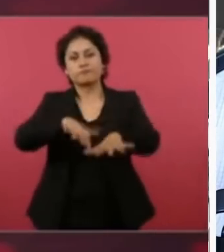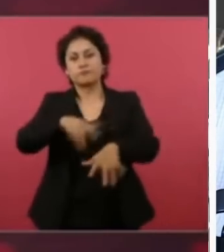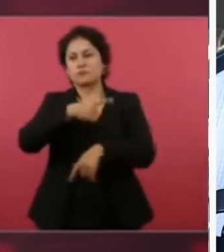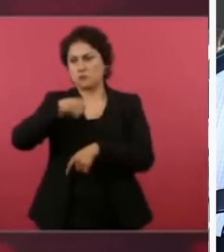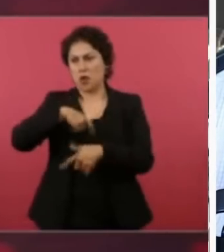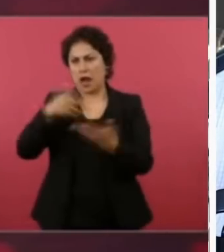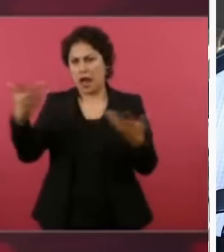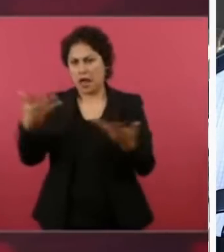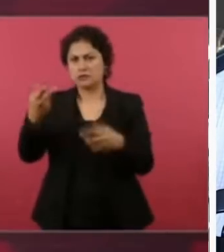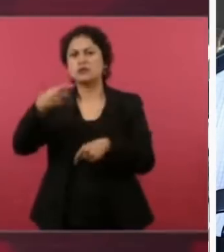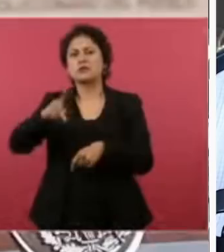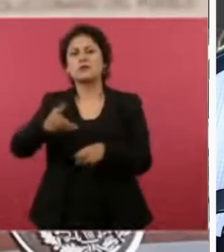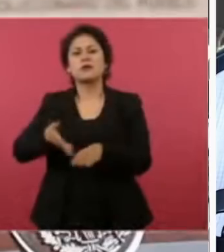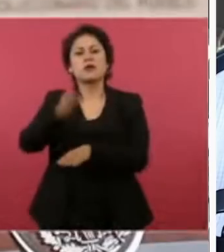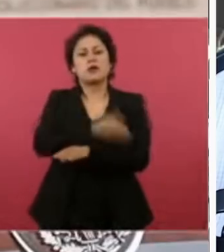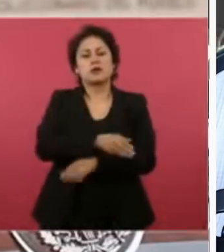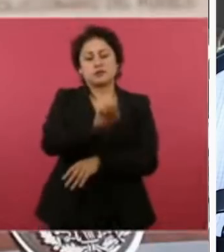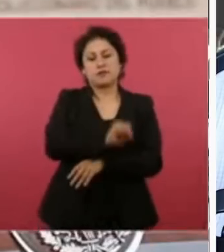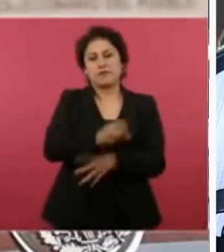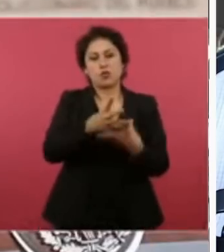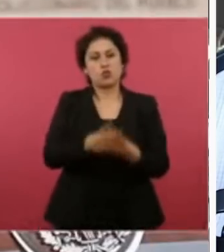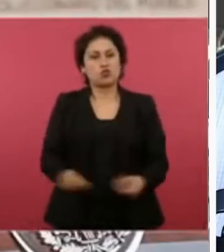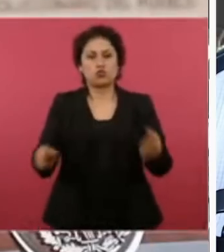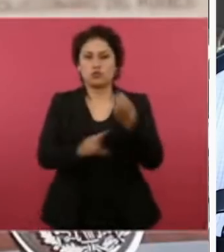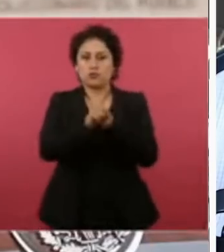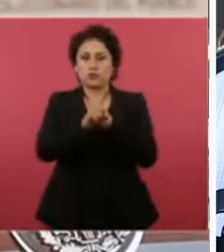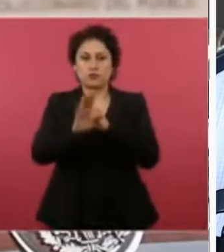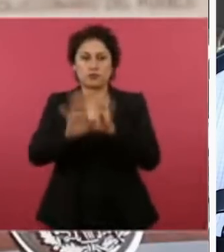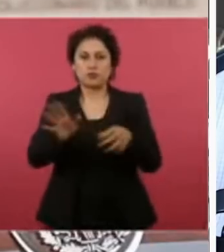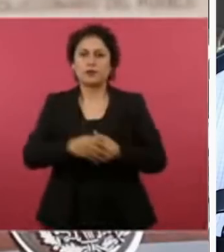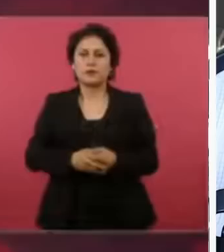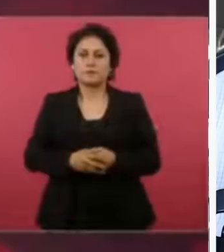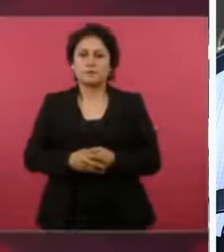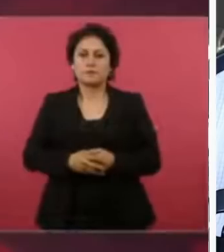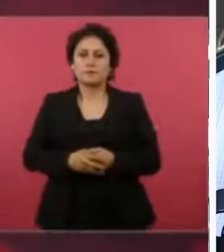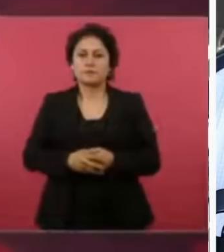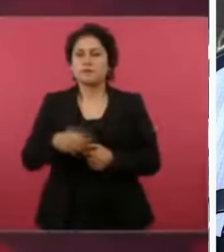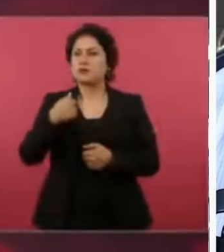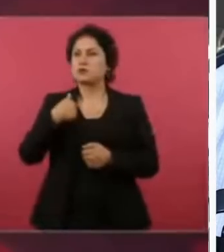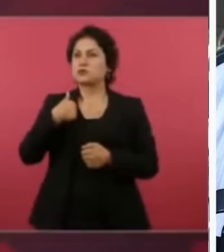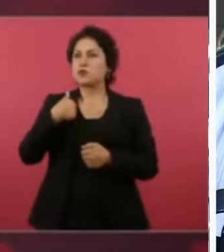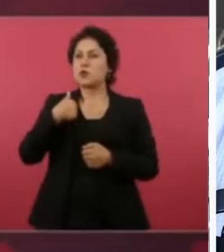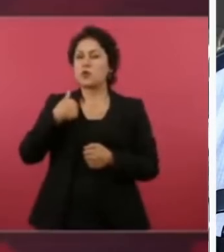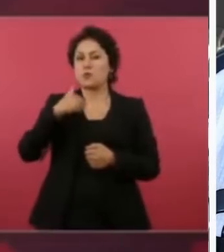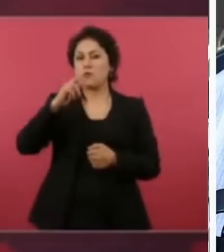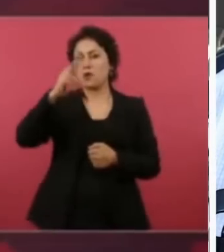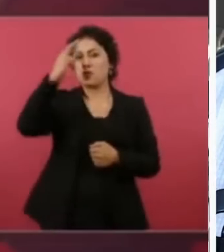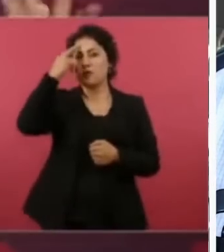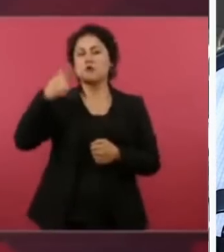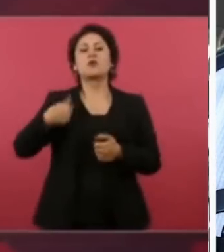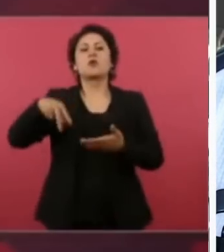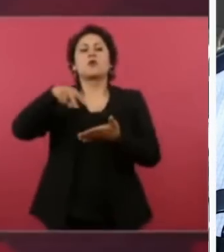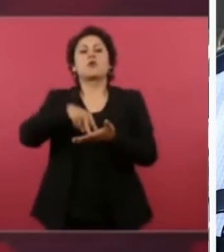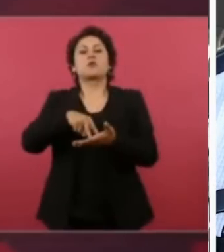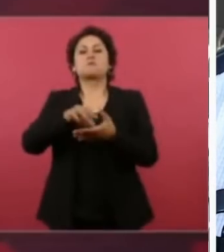resuelto el problema. Se resolvió el sábado. Yo tuve hasta que cambiar mi discurso, que ya lo había